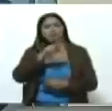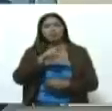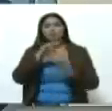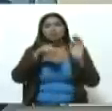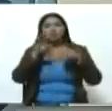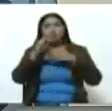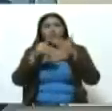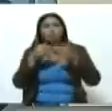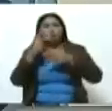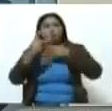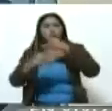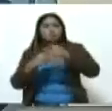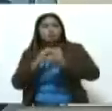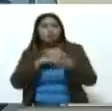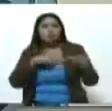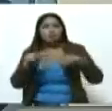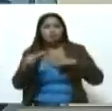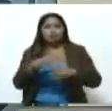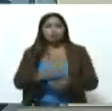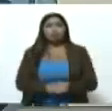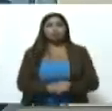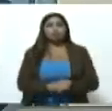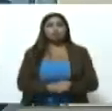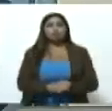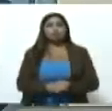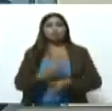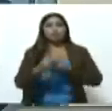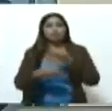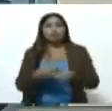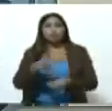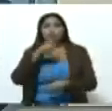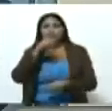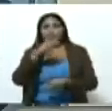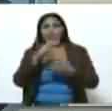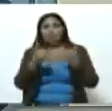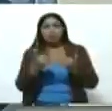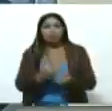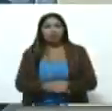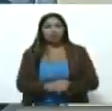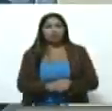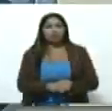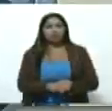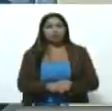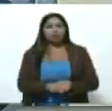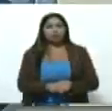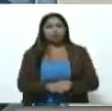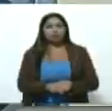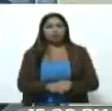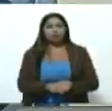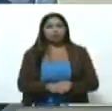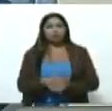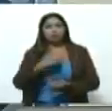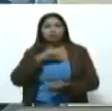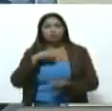fiscales procesados por hacer lo malo, por no